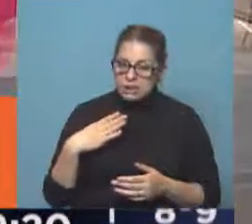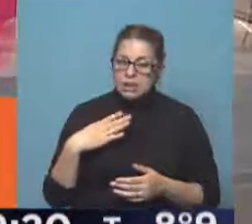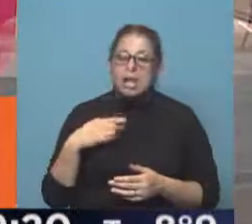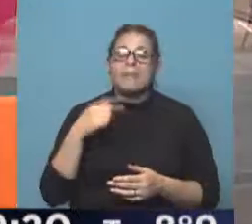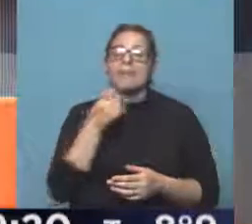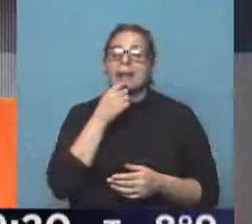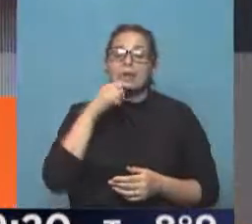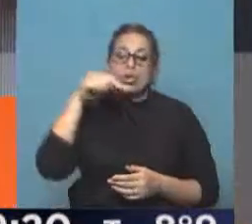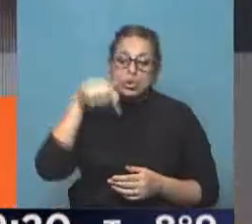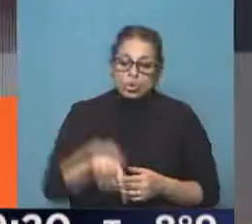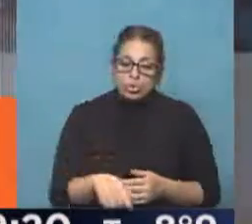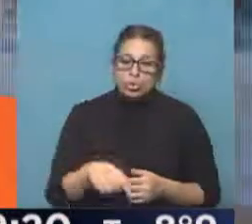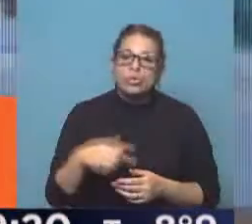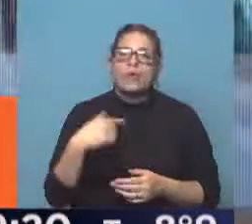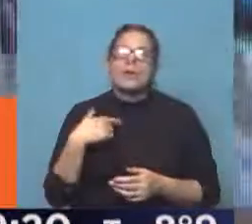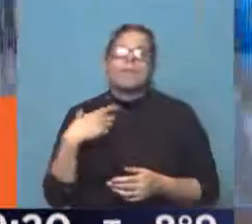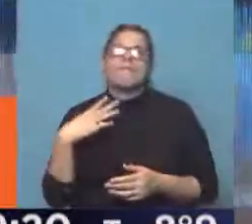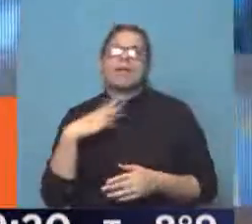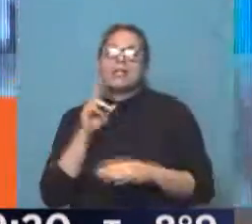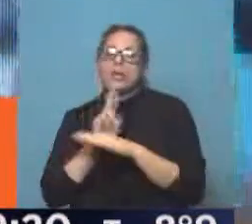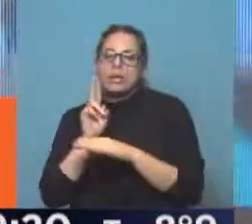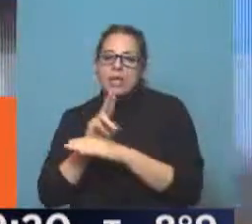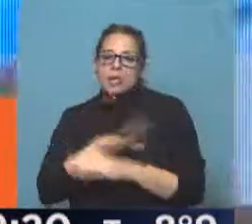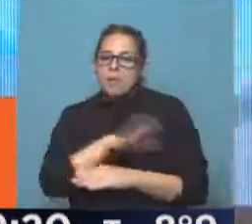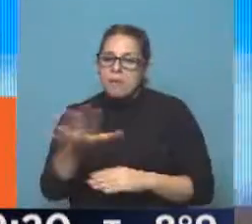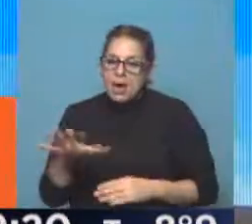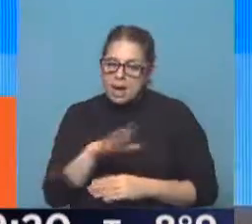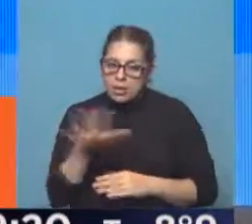sur y la falta, digamos, de atención que tienen en los barrios